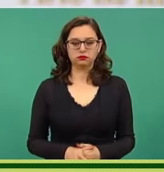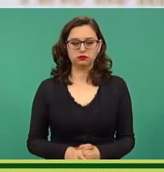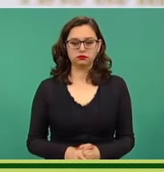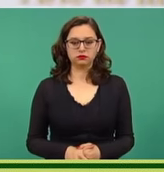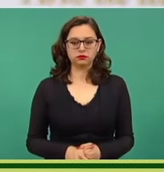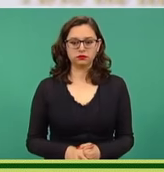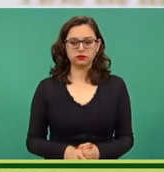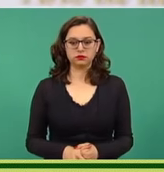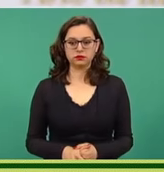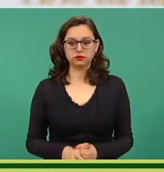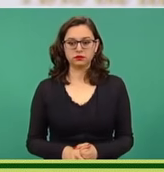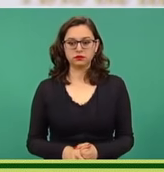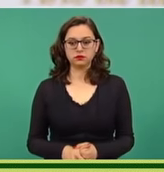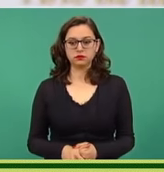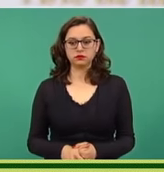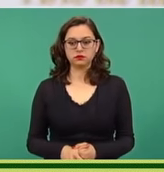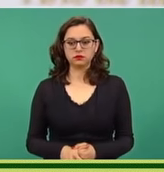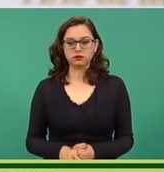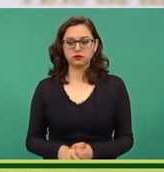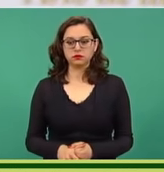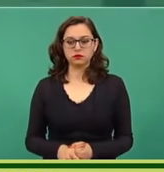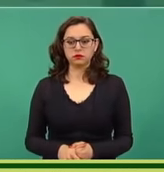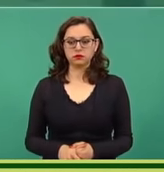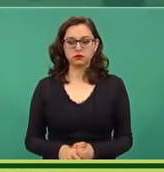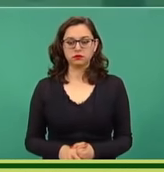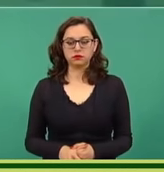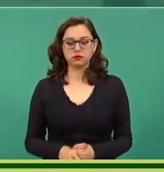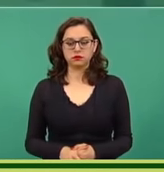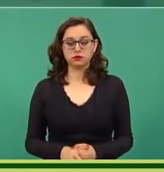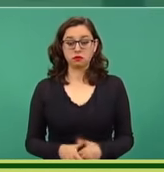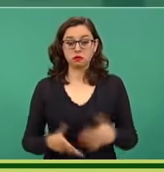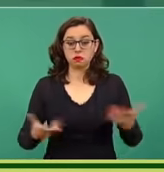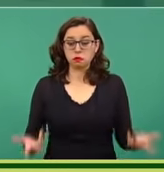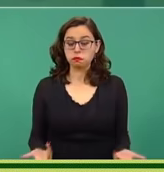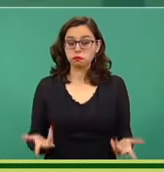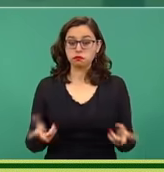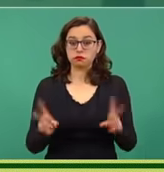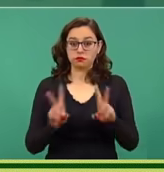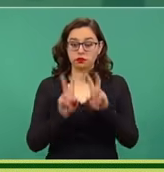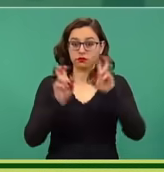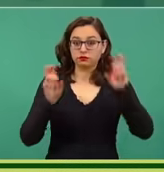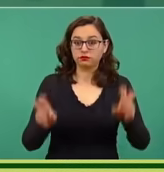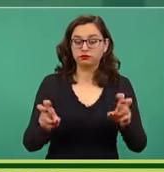sin dimensión social humana